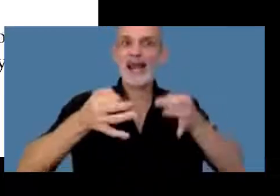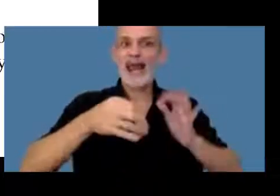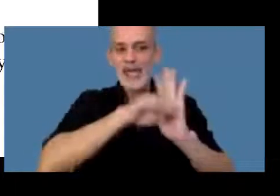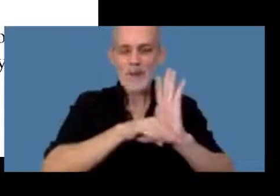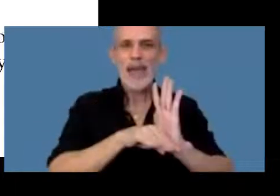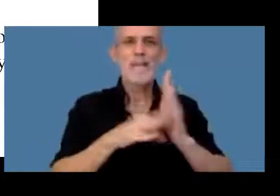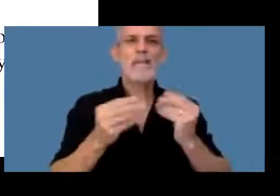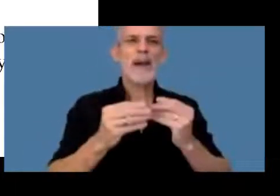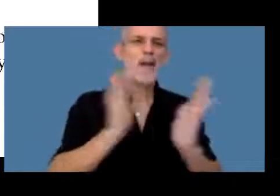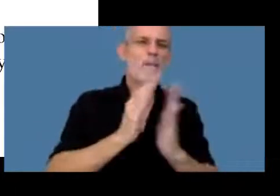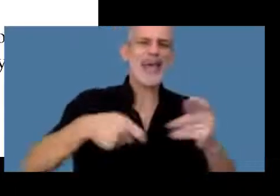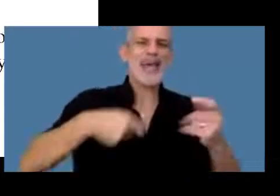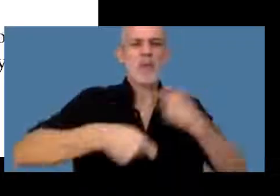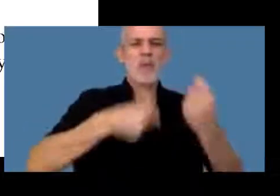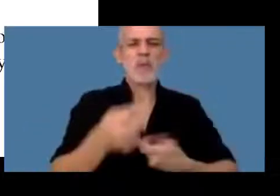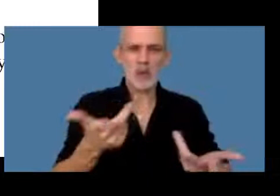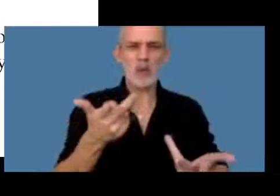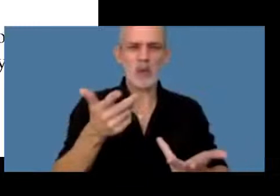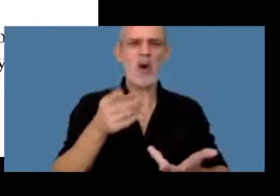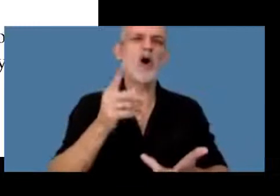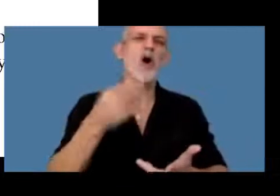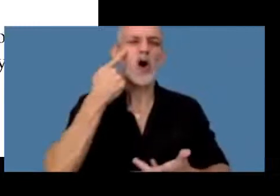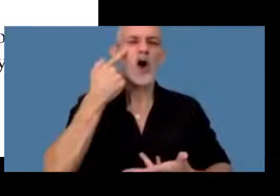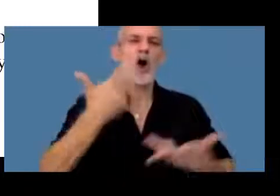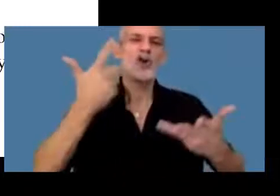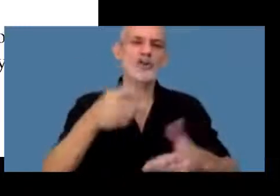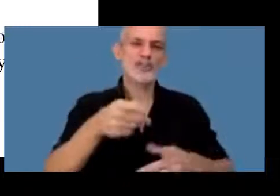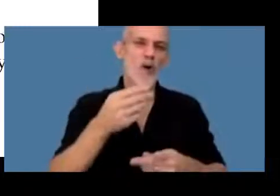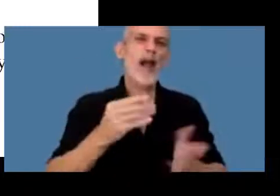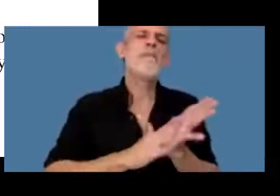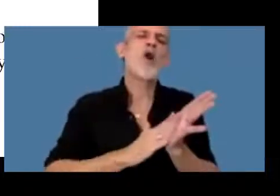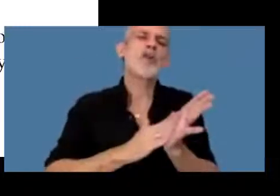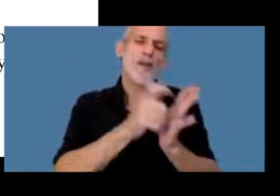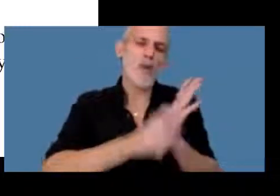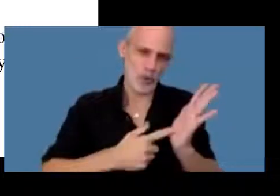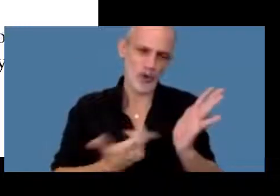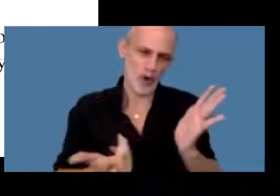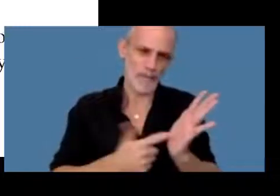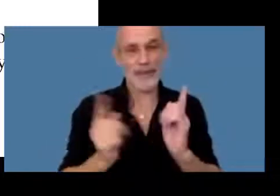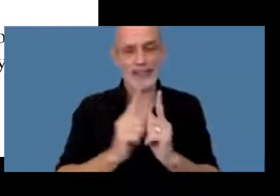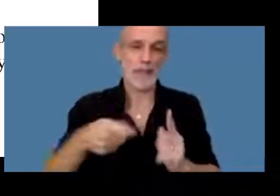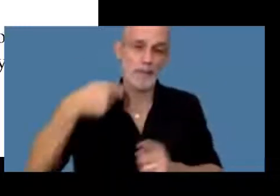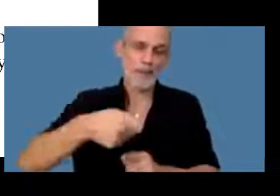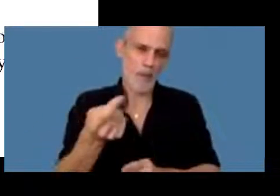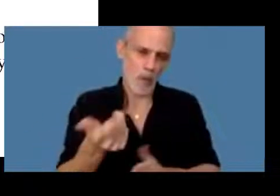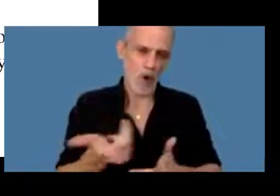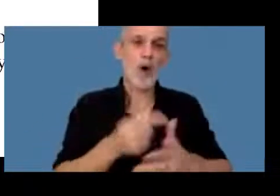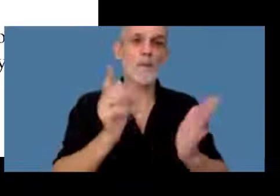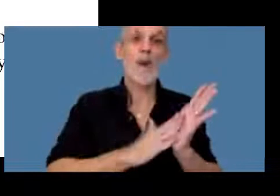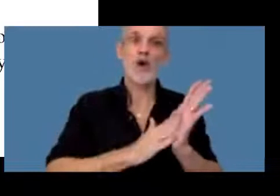pequeño contribuyente, o más usualmente conocido como monotributo, donde plantea una serie